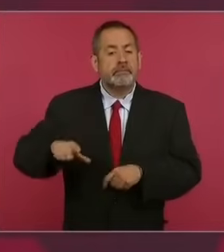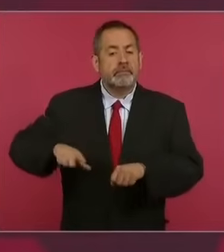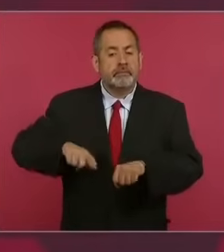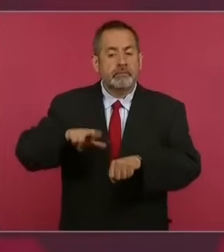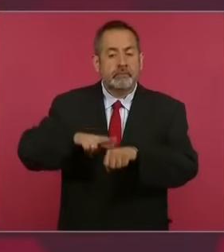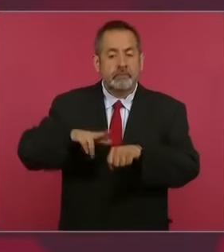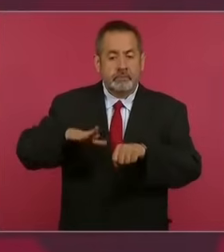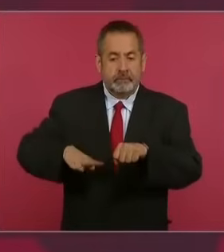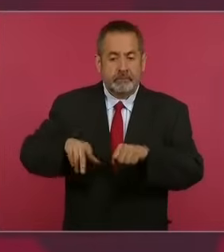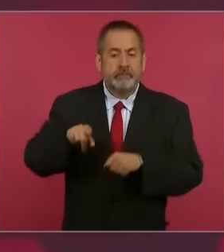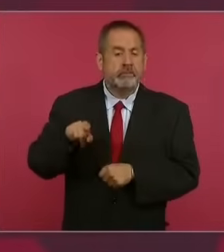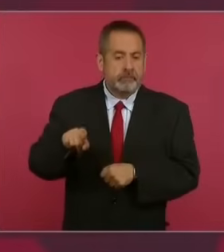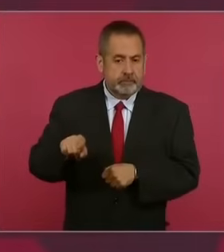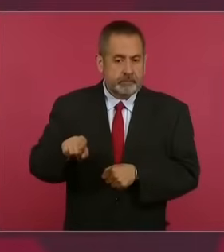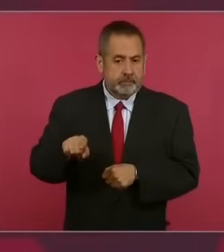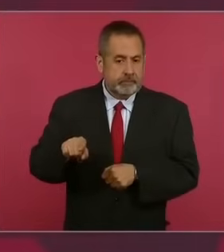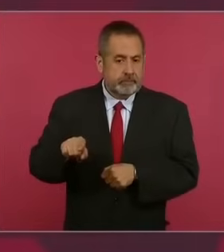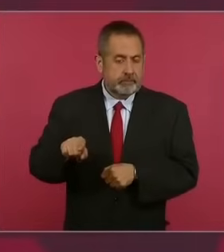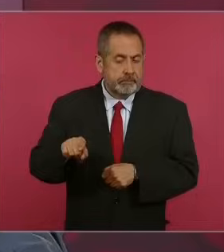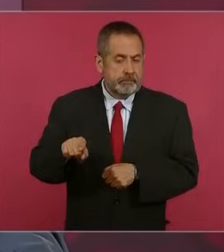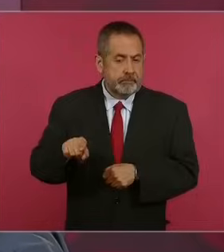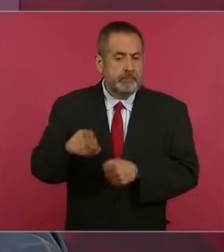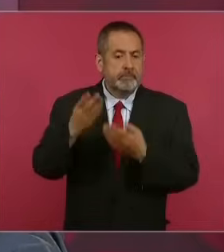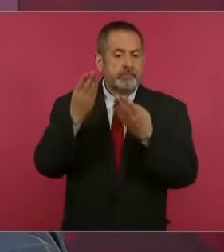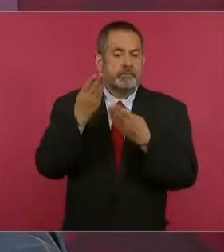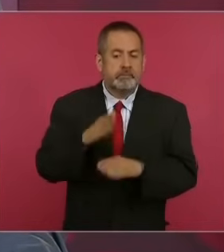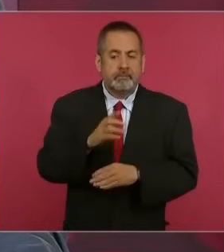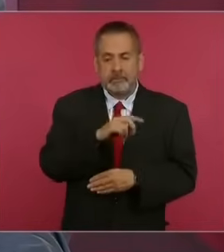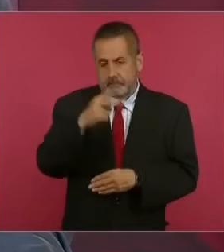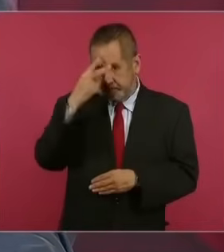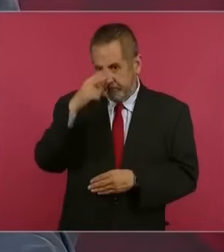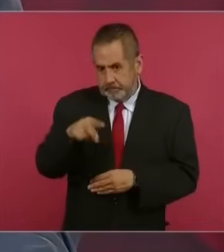gobernadora del Banco de México,